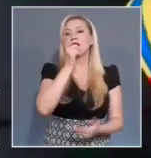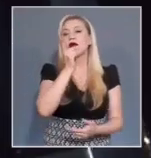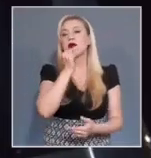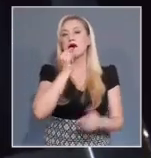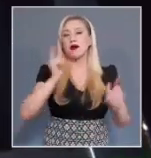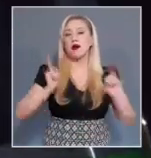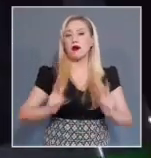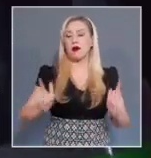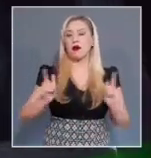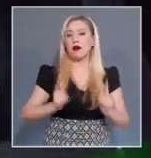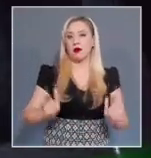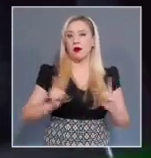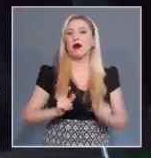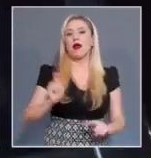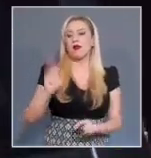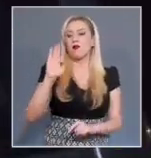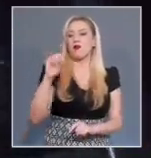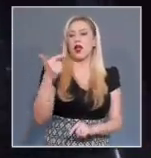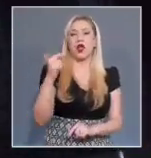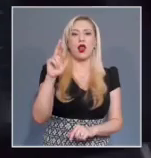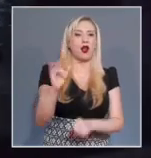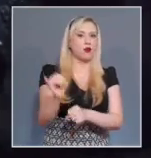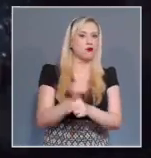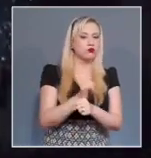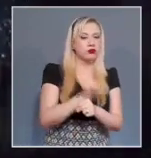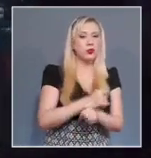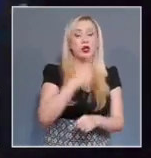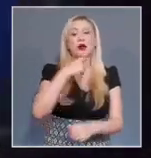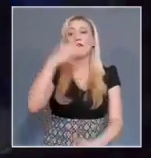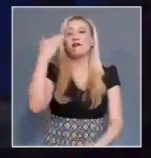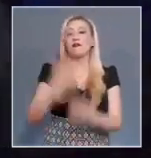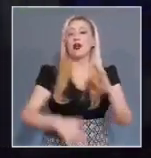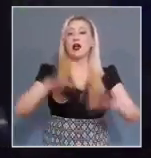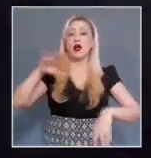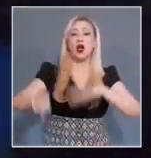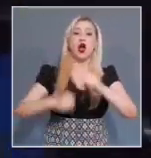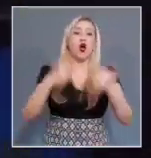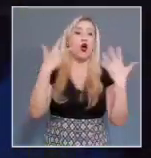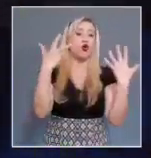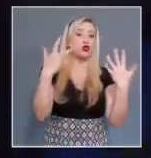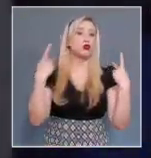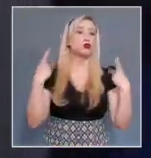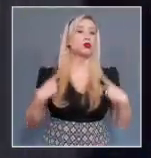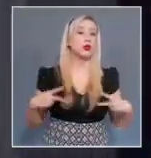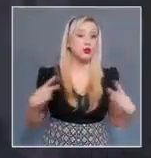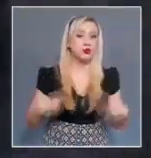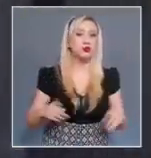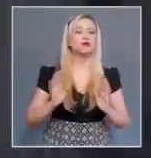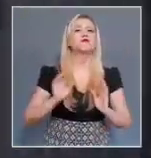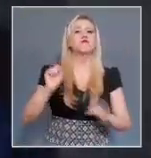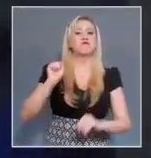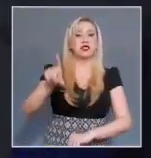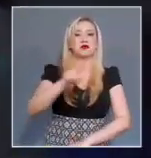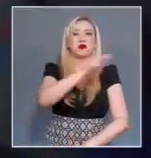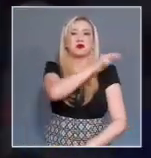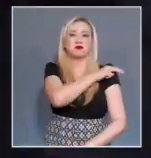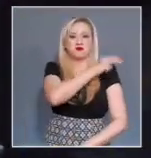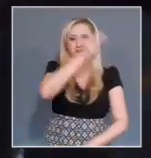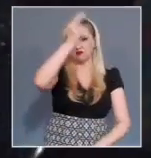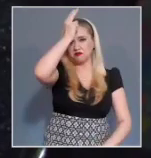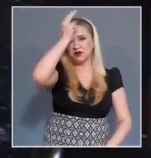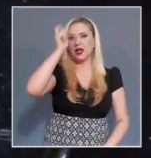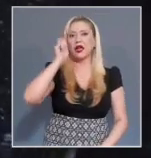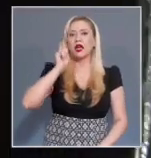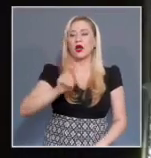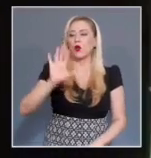La dependencia detalló que faltan por detener 8 elementos más, incluyendo al comandante del 41 Batallón de Infantería